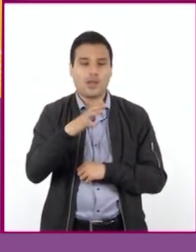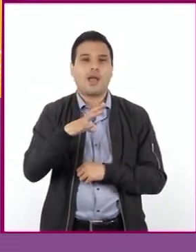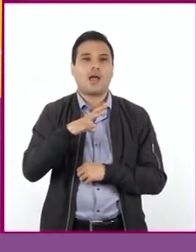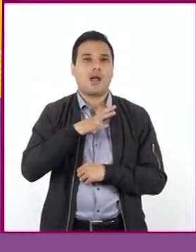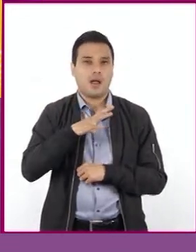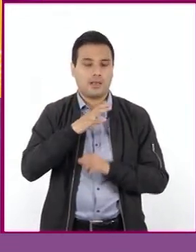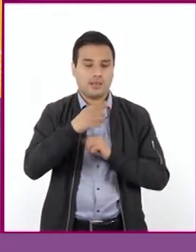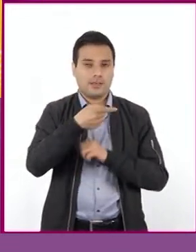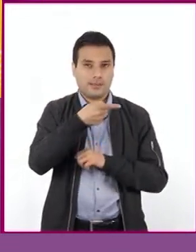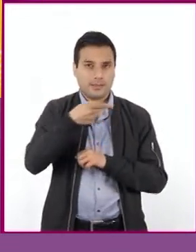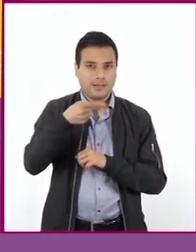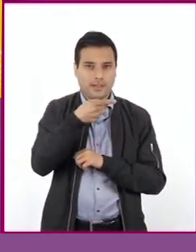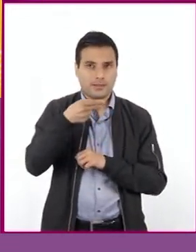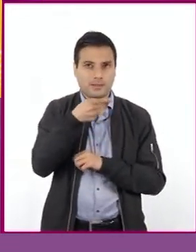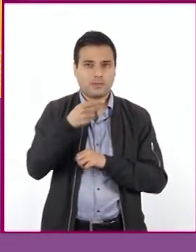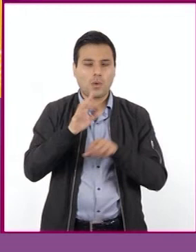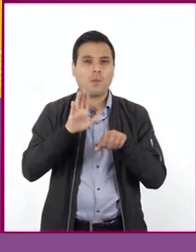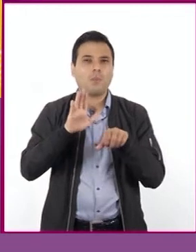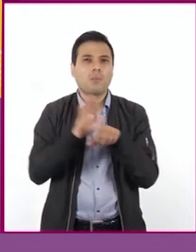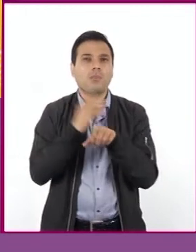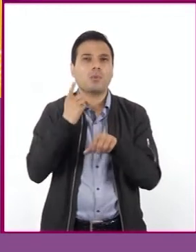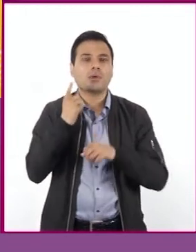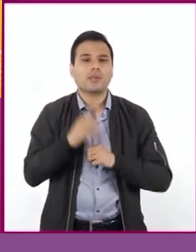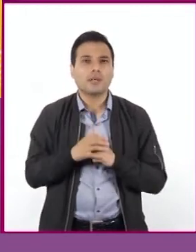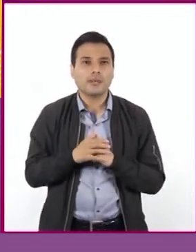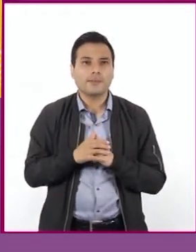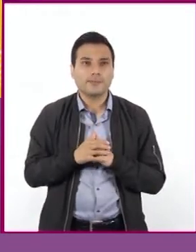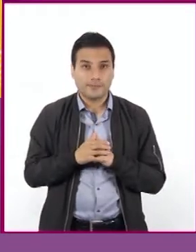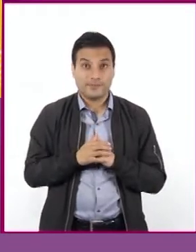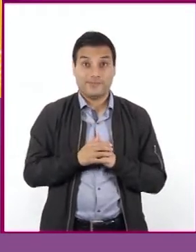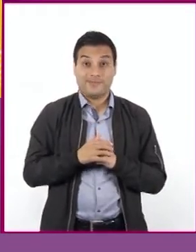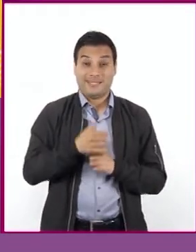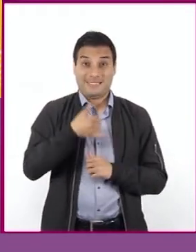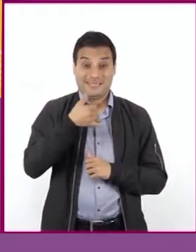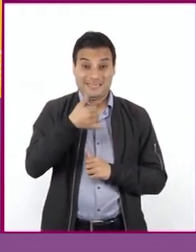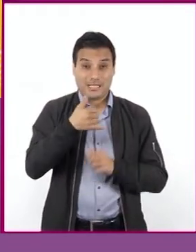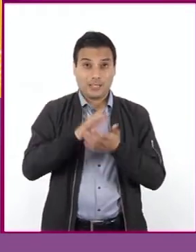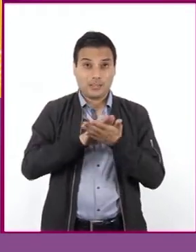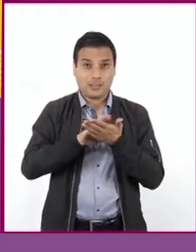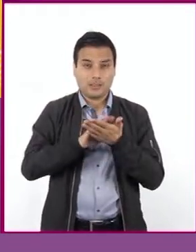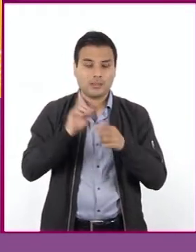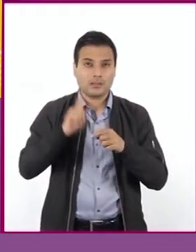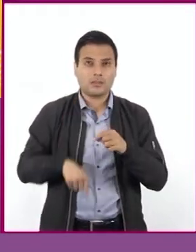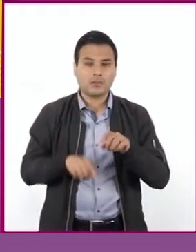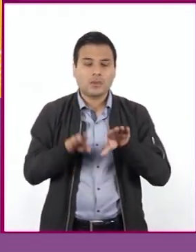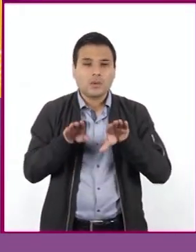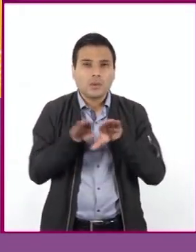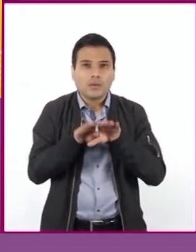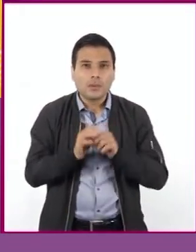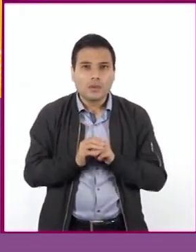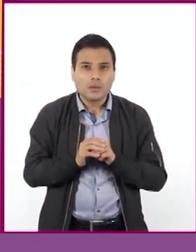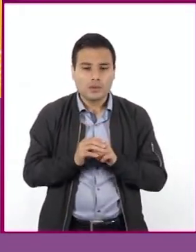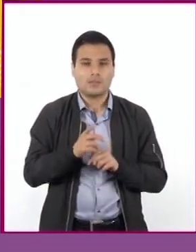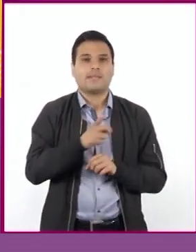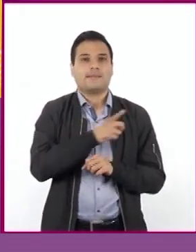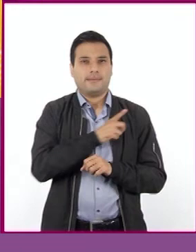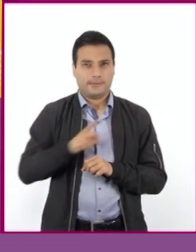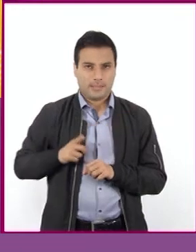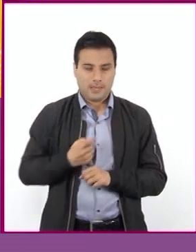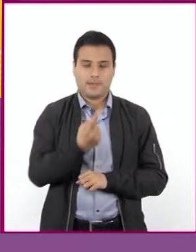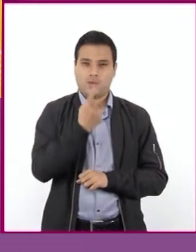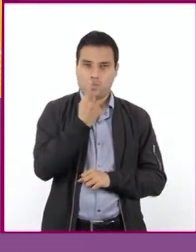2, ya que para poder eliminar a la incógnita y debemos tener un término positivo y otro